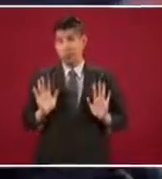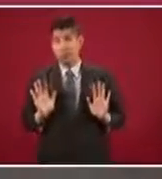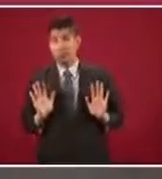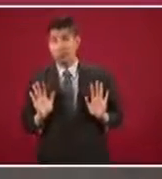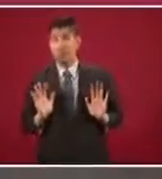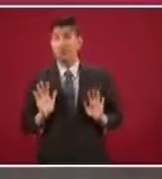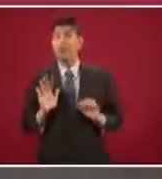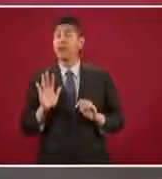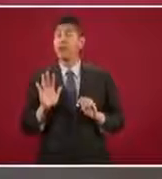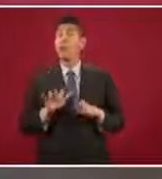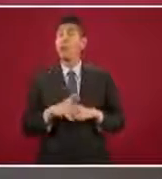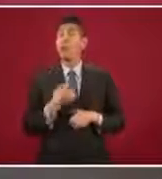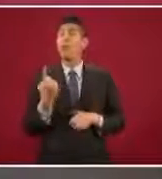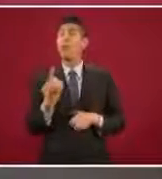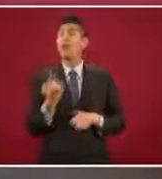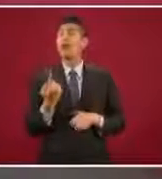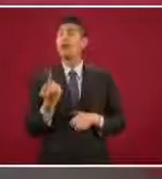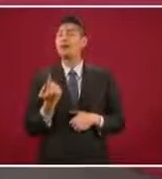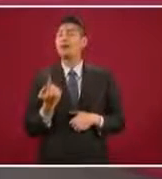porque